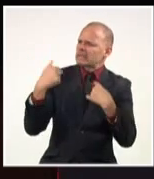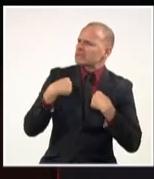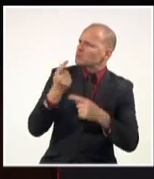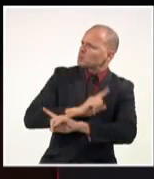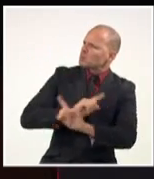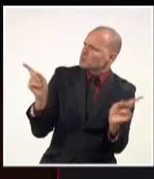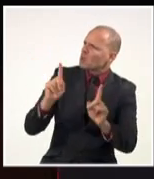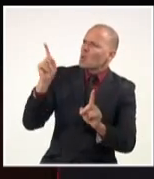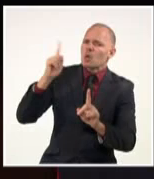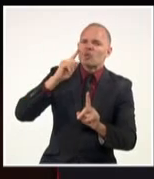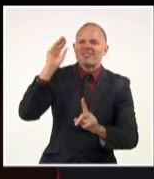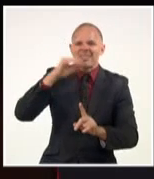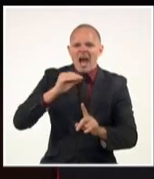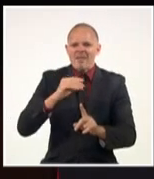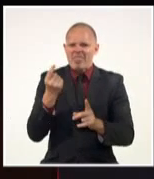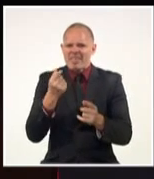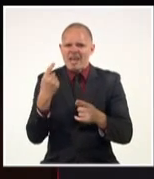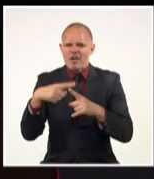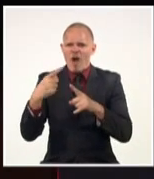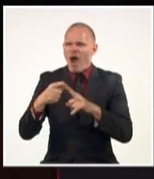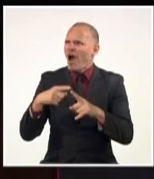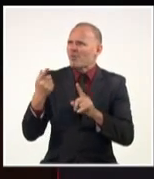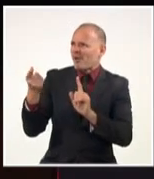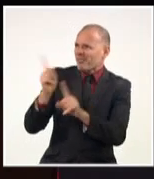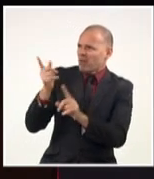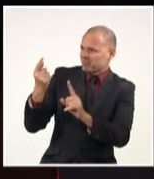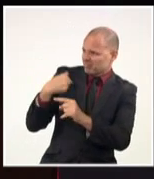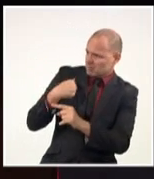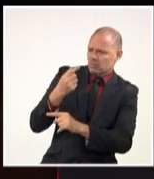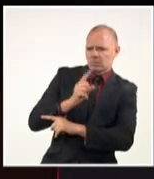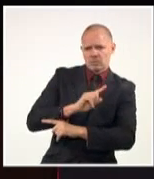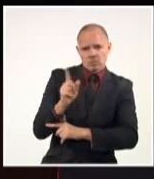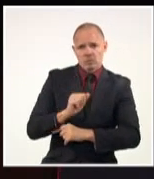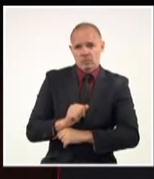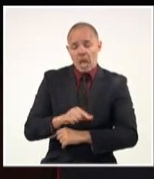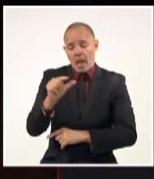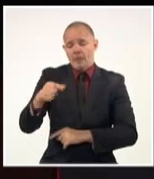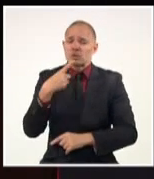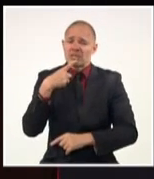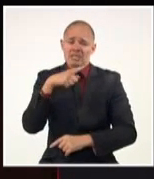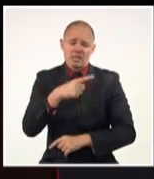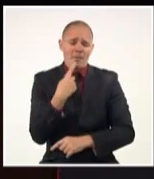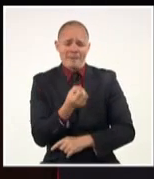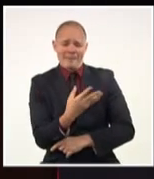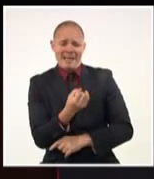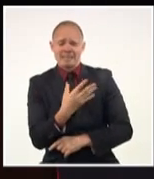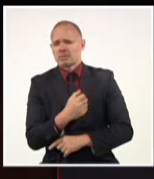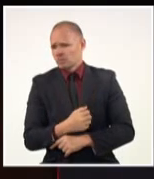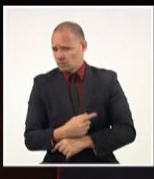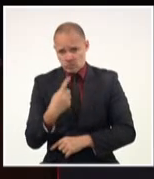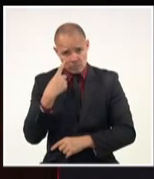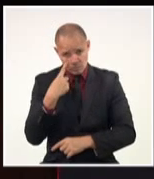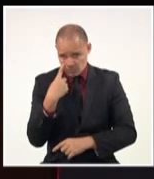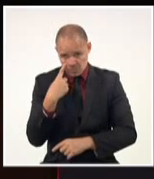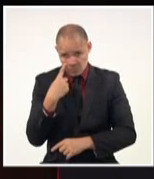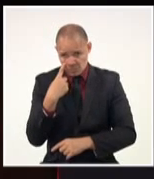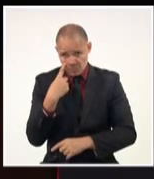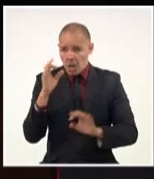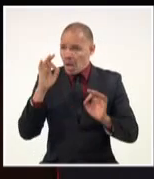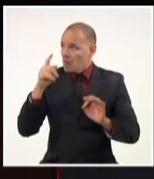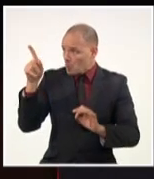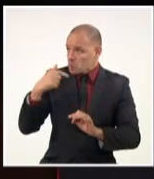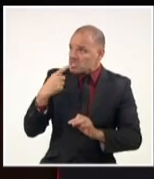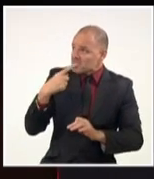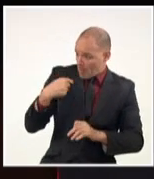financiera. Y a quienes dicen que lo usamos como pretexto para nuestra ineficiencia, una vez más les decimos, quítenos el